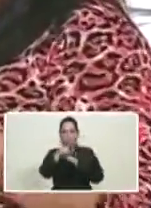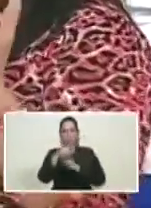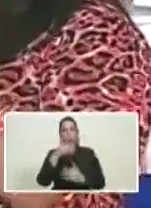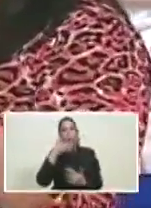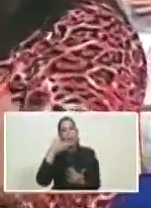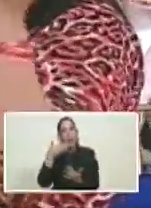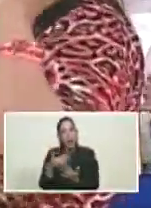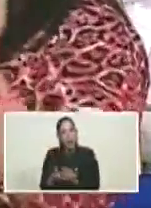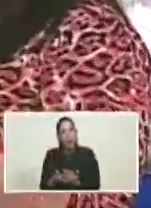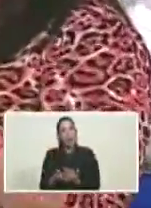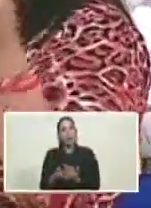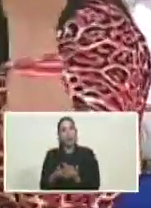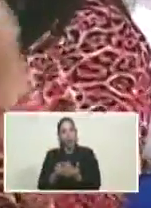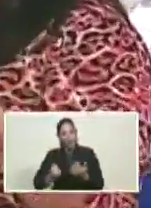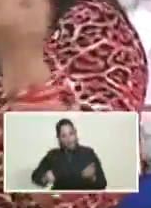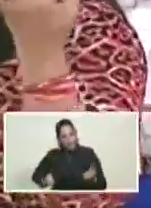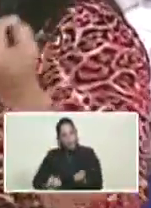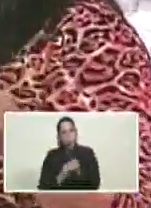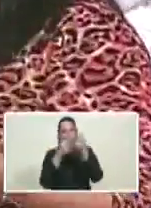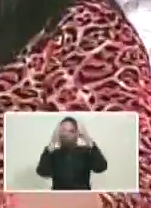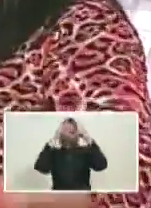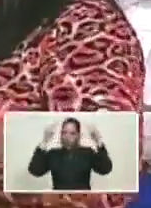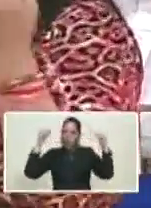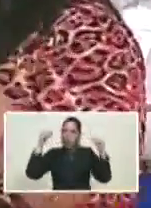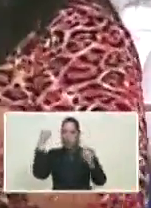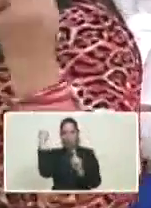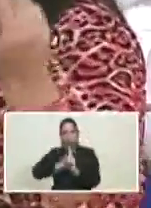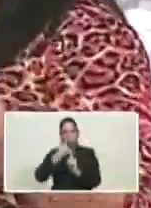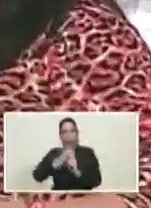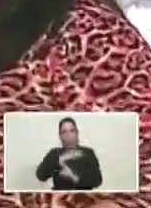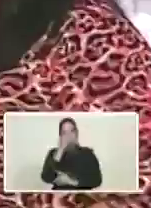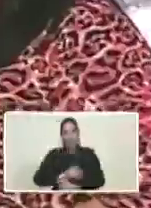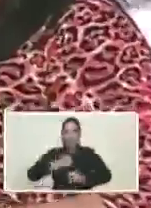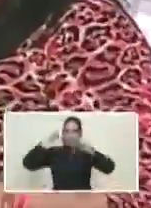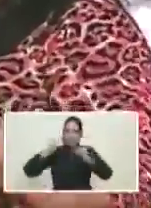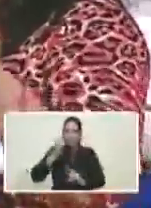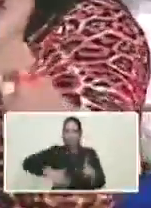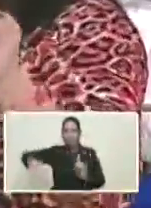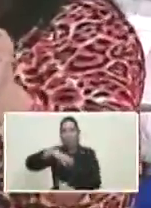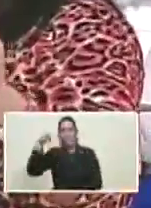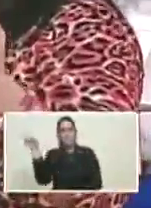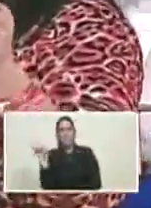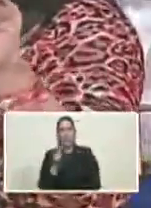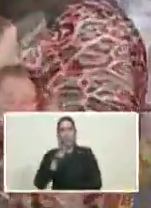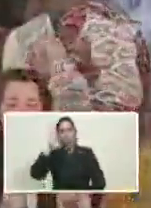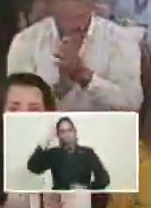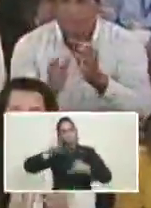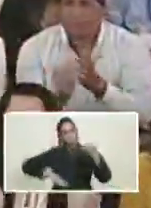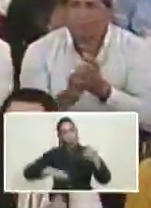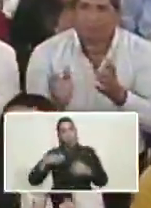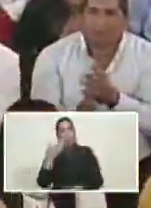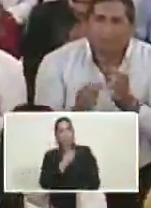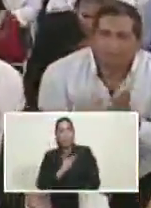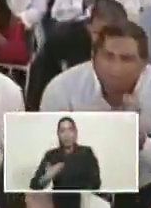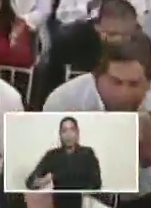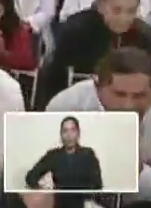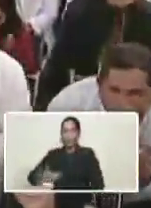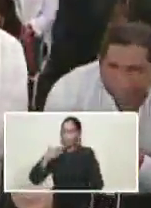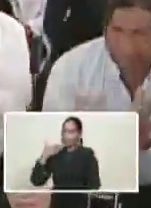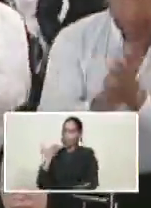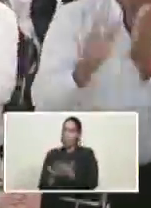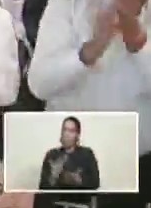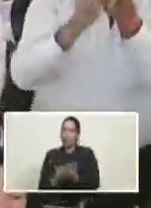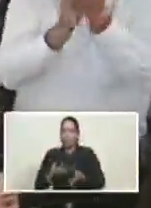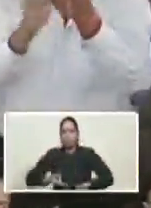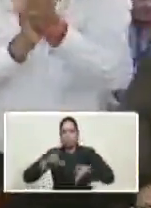y las cuente con las enfermeras guerreras de toda Venezuela. Por último, presidente, le propongo entregarle